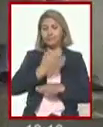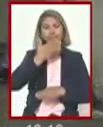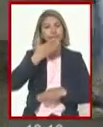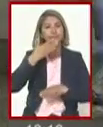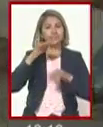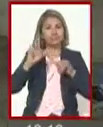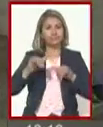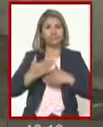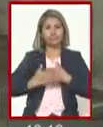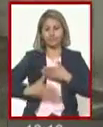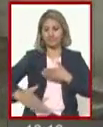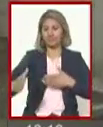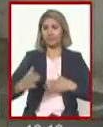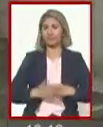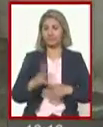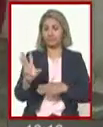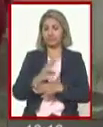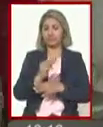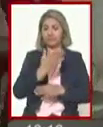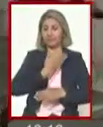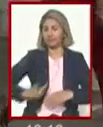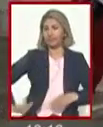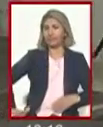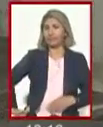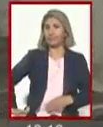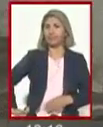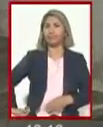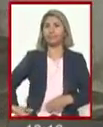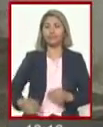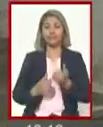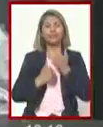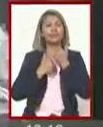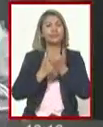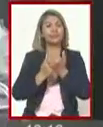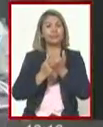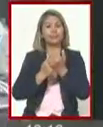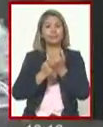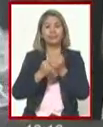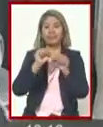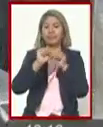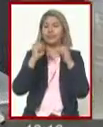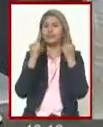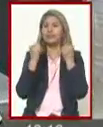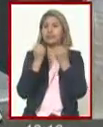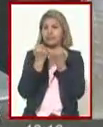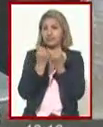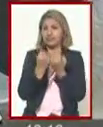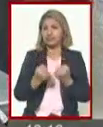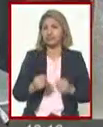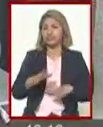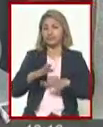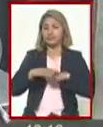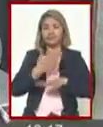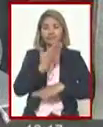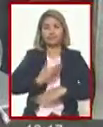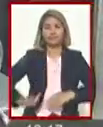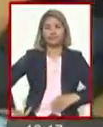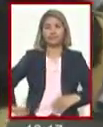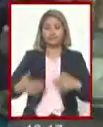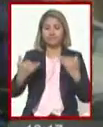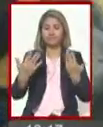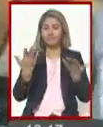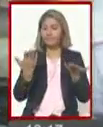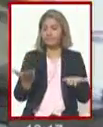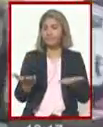está estable. Bueno, Ministerio de la Presidencia, desde Unidad de Apoyo a la Gestión Social, por recomendación de nuestro presidente, hoy